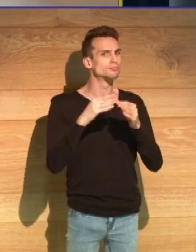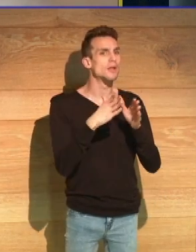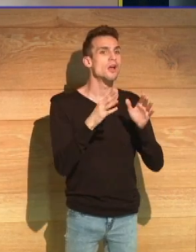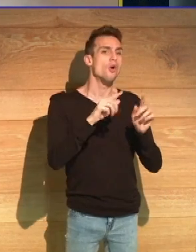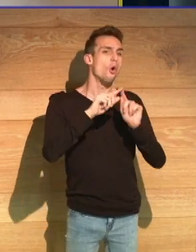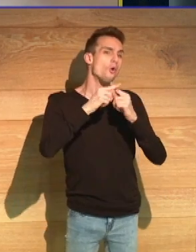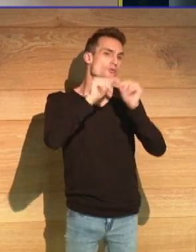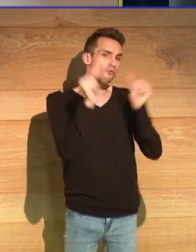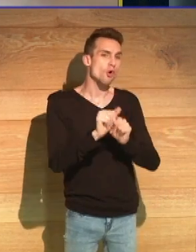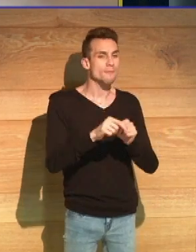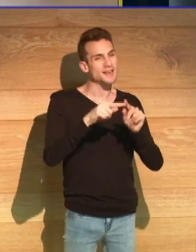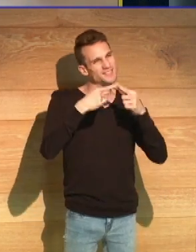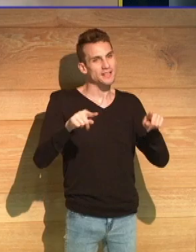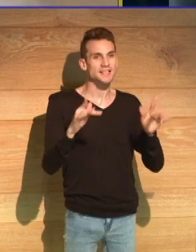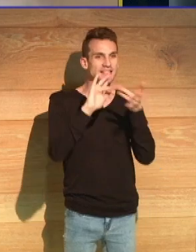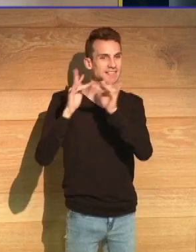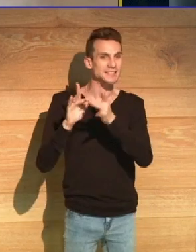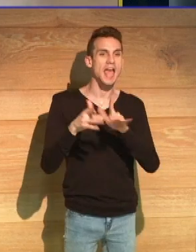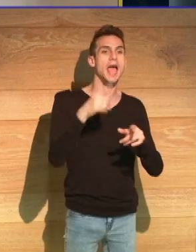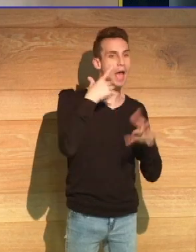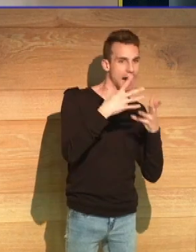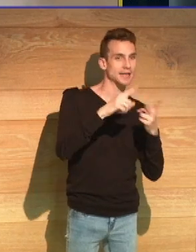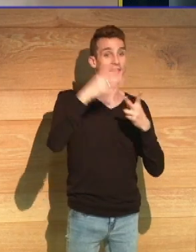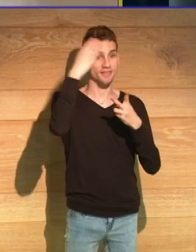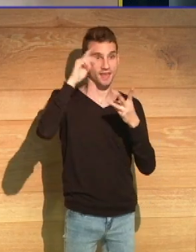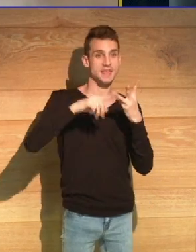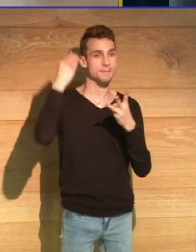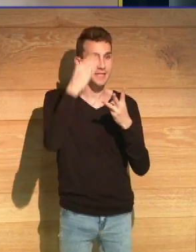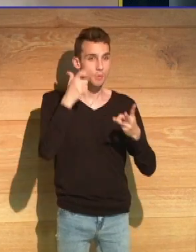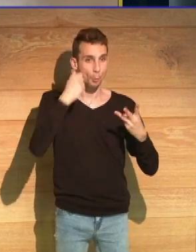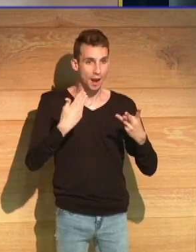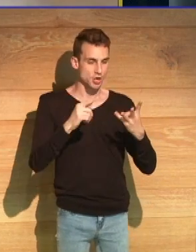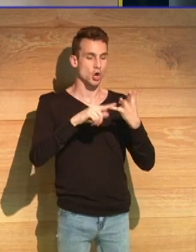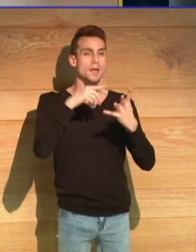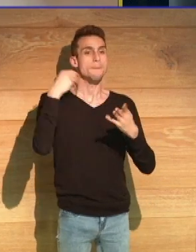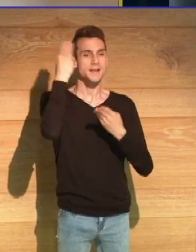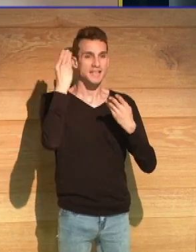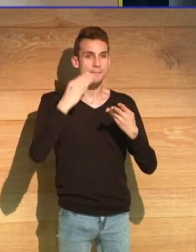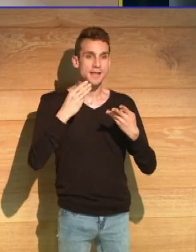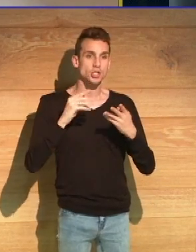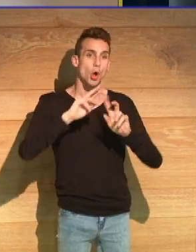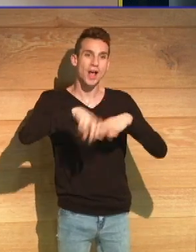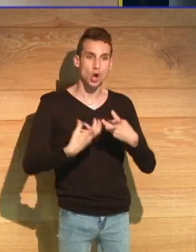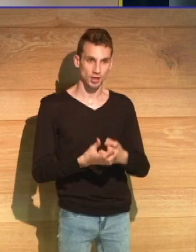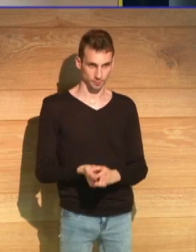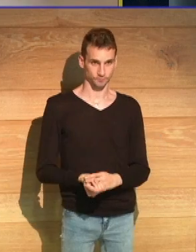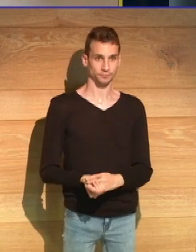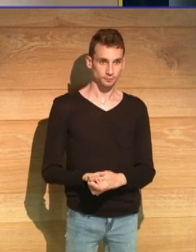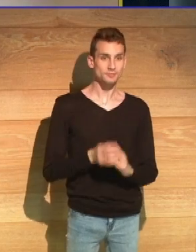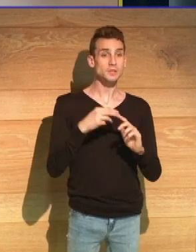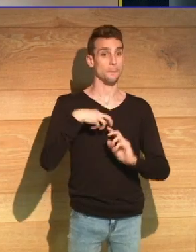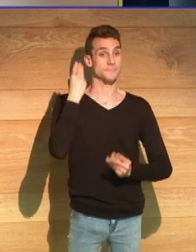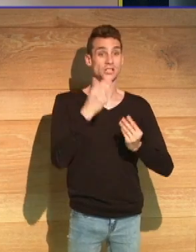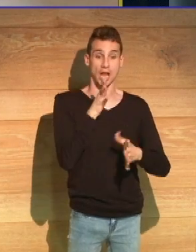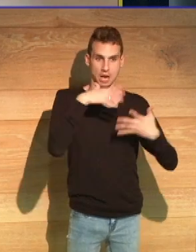entrelazamiento entre arte, ciencia, pensamiento humanístico y pensamiento ecológico. Y creo que hoy en día, tanto